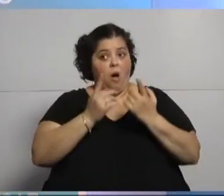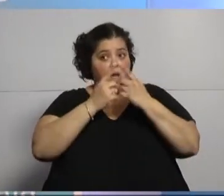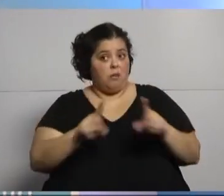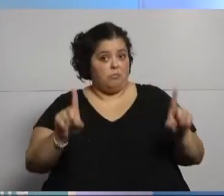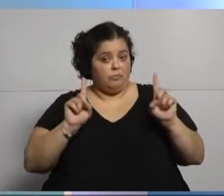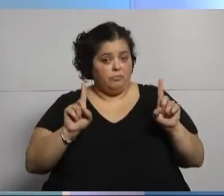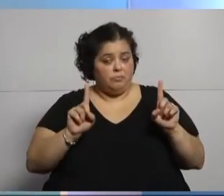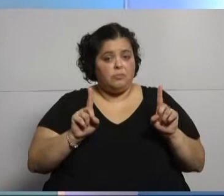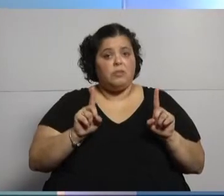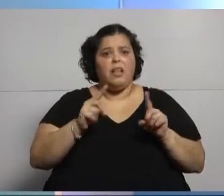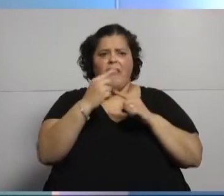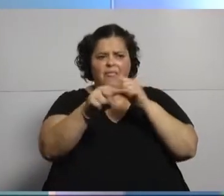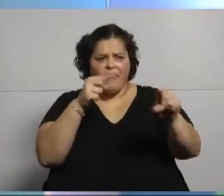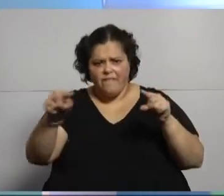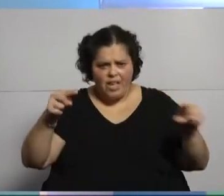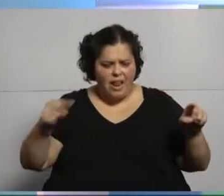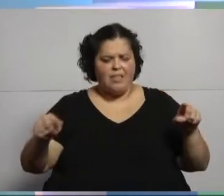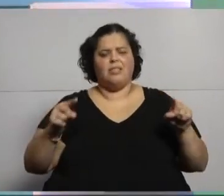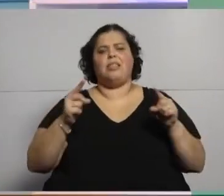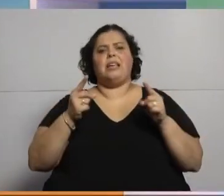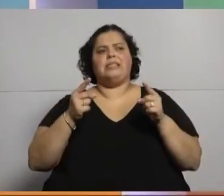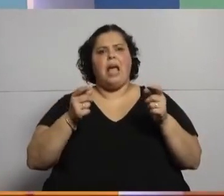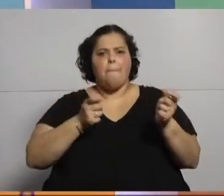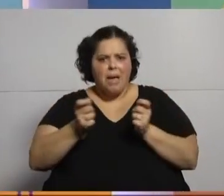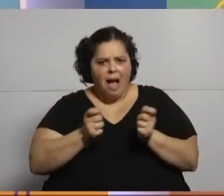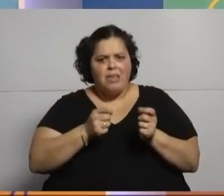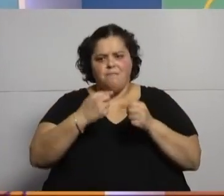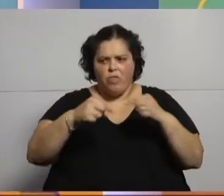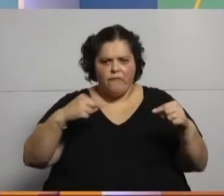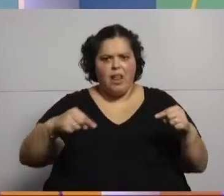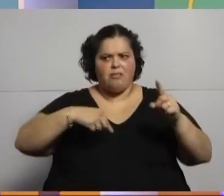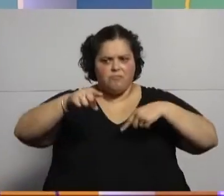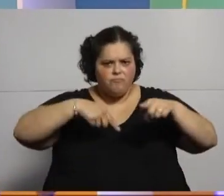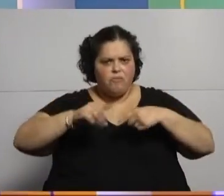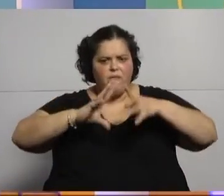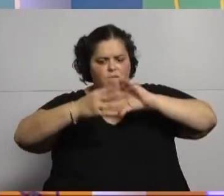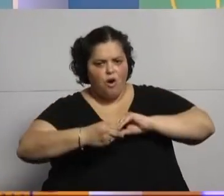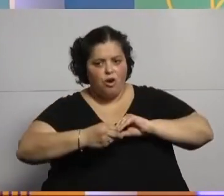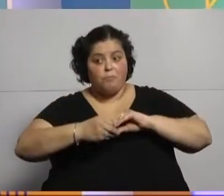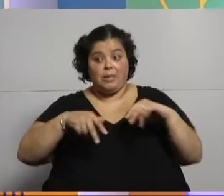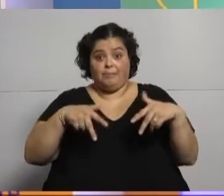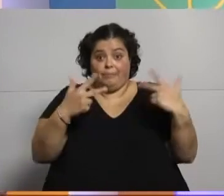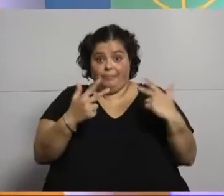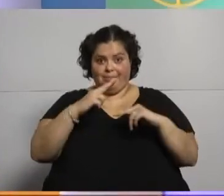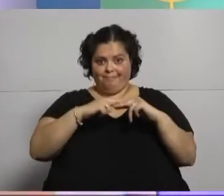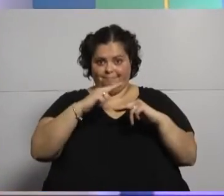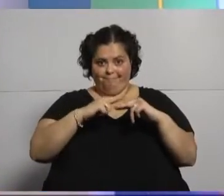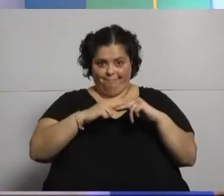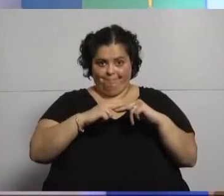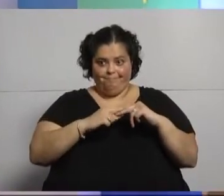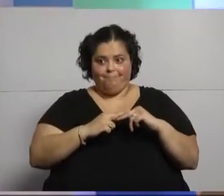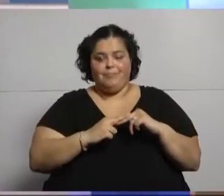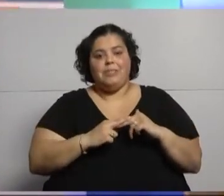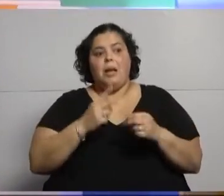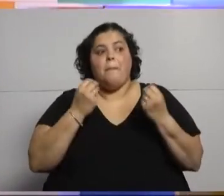distintas entidades aliadas, para empezar a habilitar distintos mecanismos electrónicos y no presenciales para hacer participación en la construcción de los planes territoriales